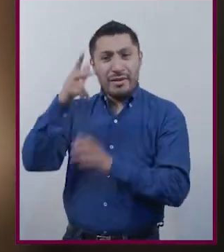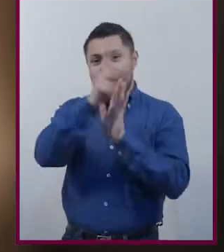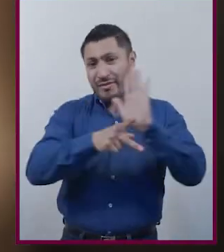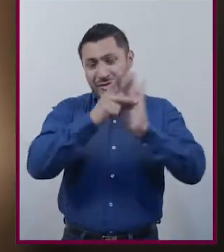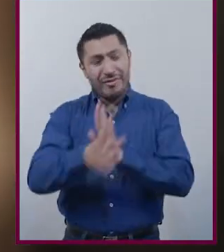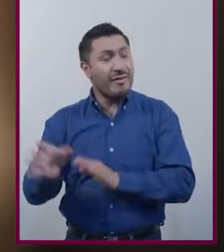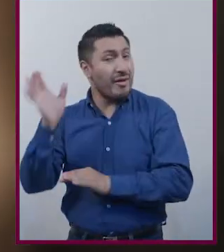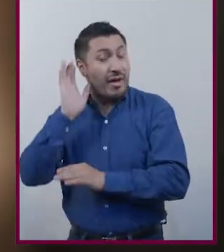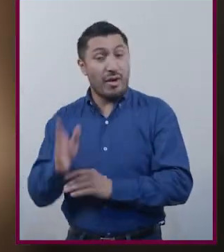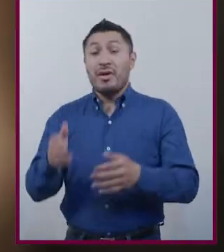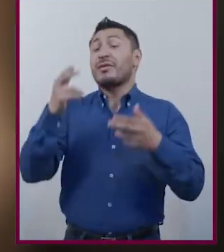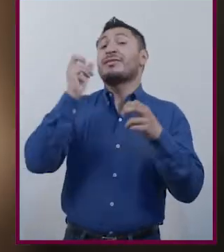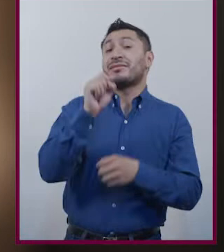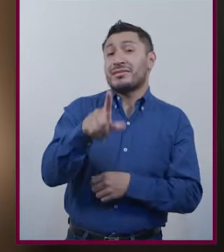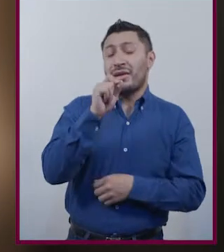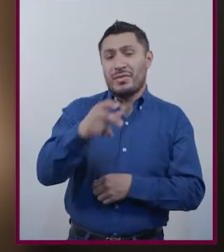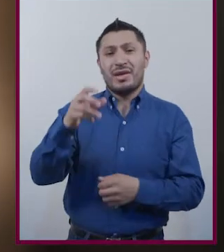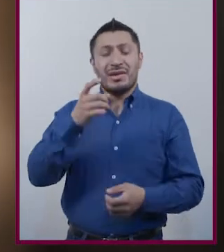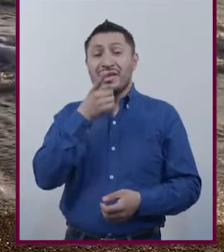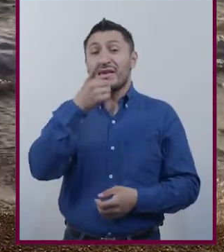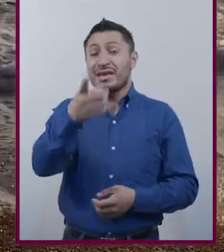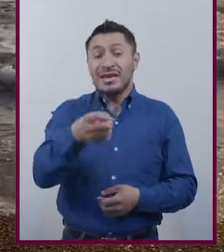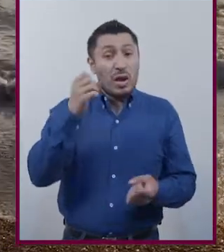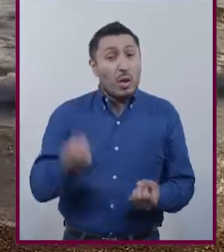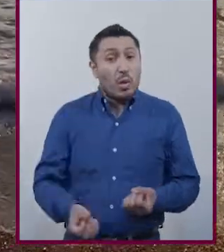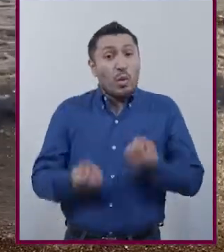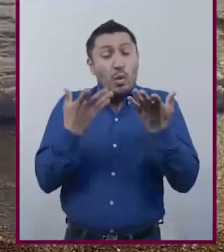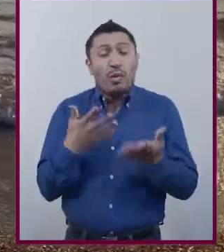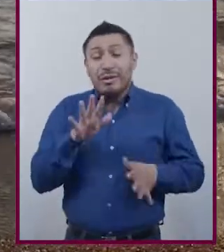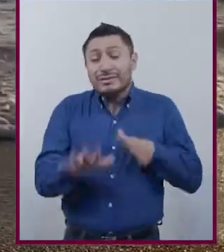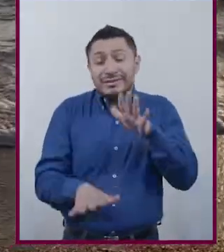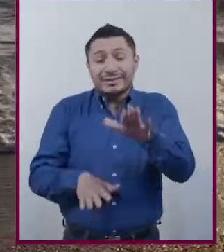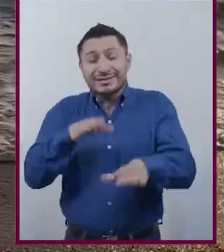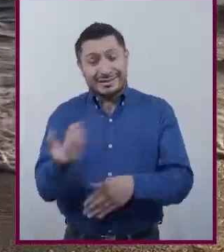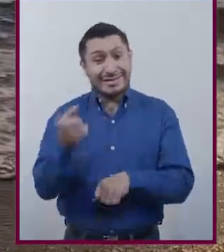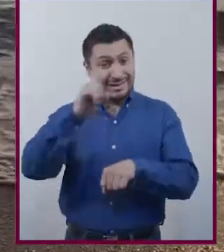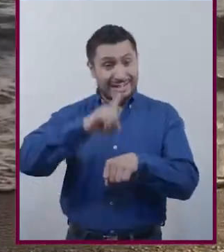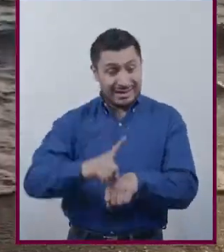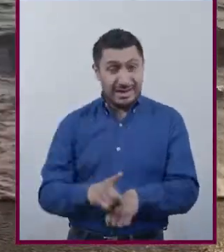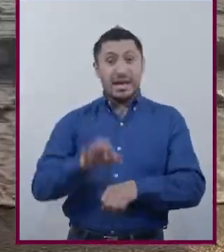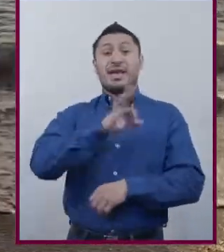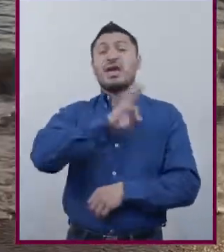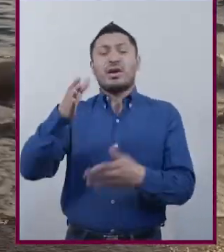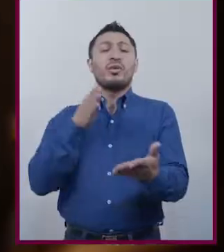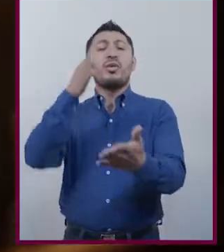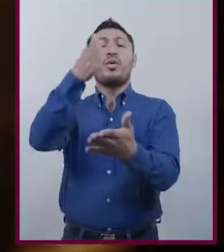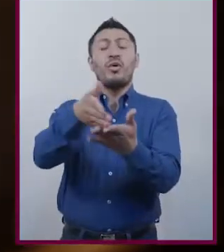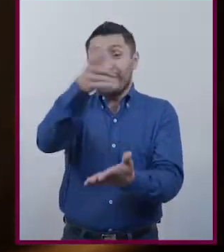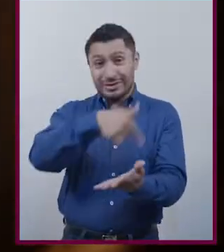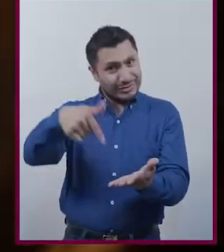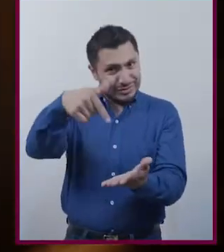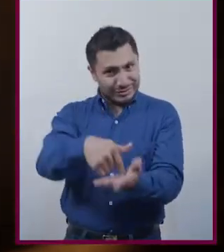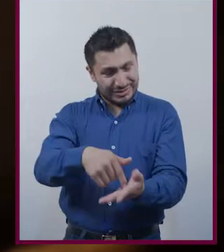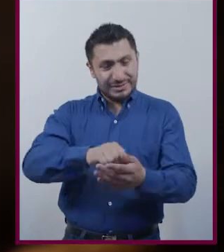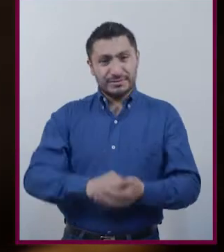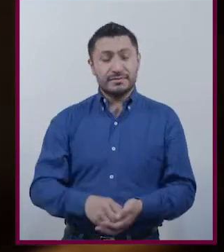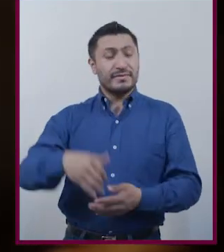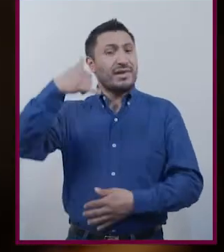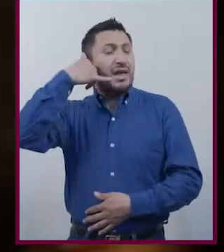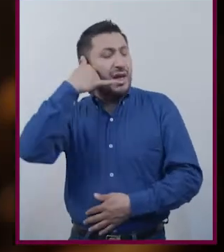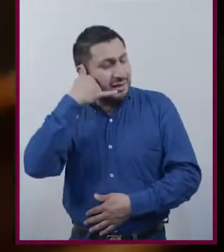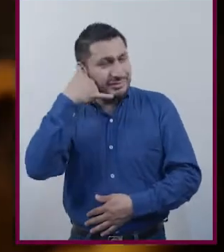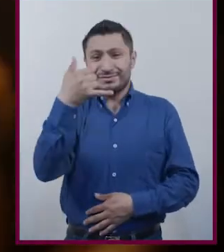Vamos, hasta te informan cuántos pasos has dado durante el día y cómo puedes llegar a un determinado lugar. Los teléfonos móviles